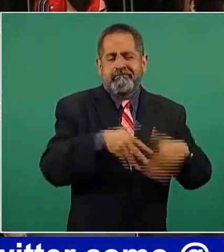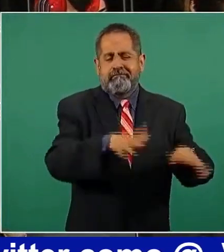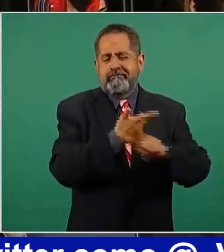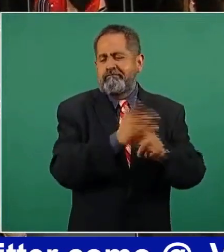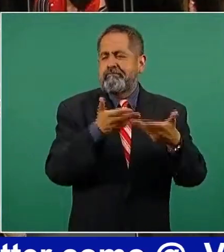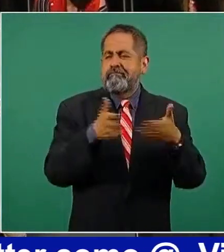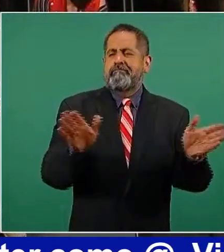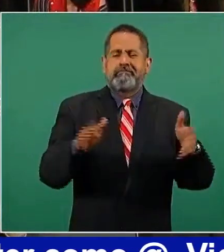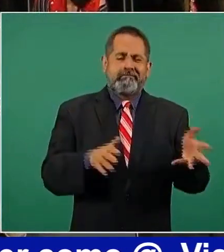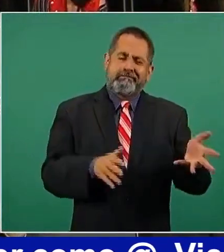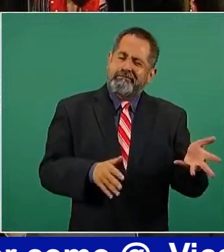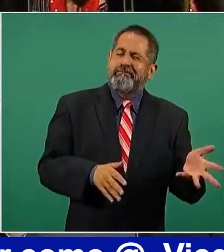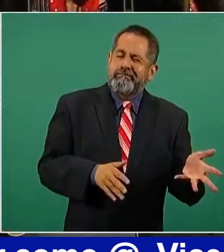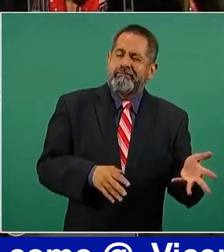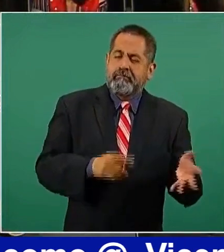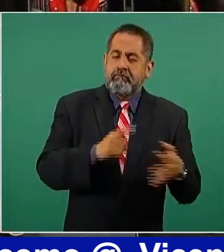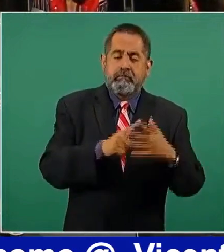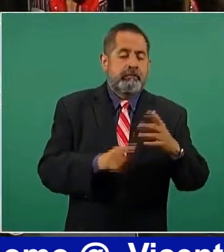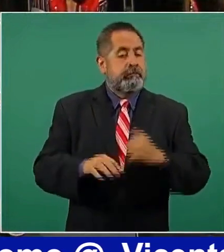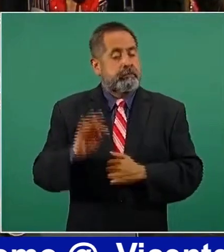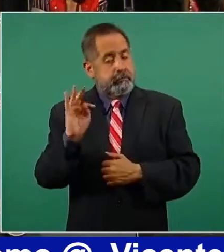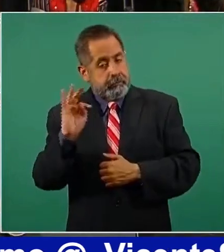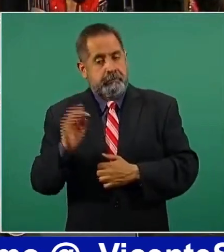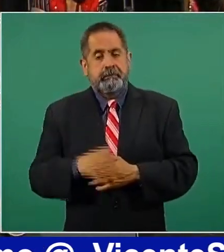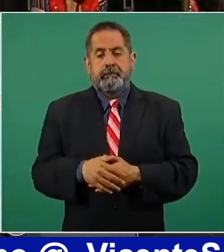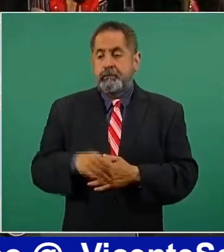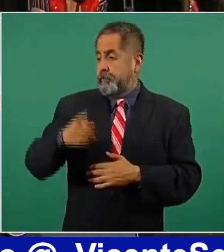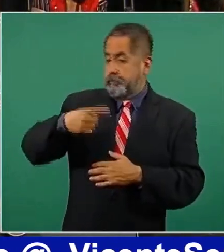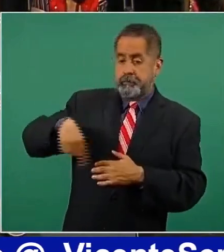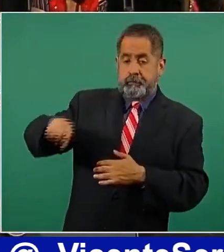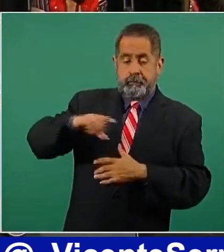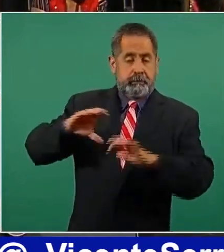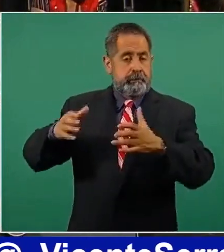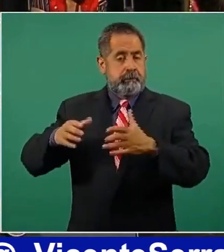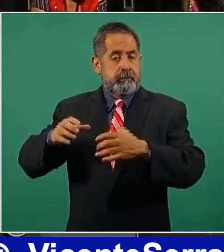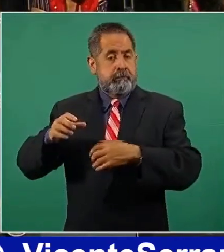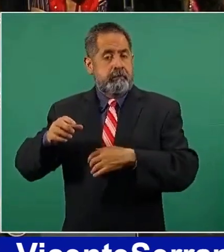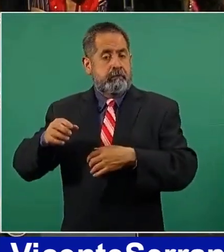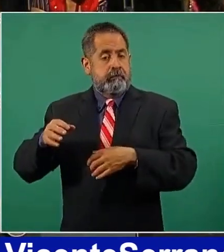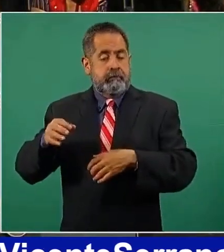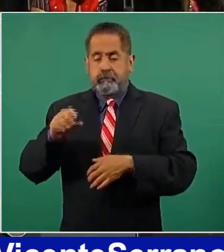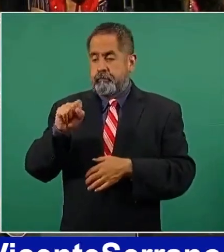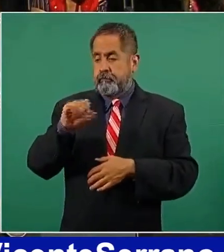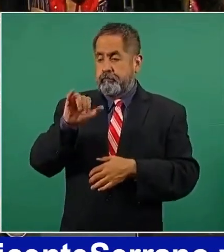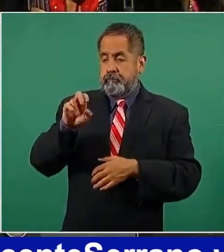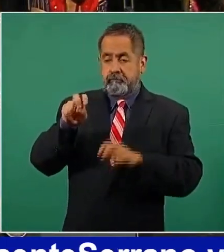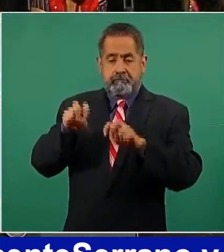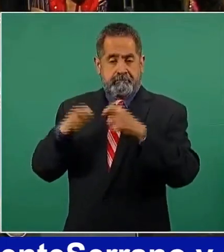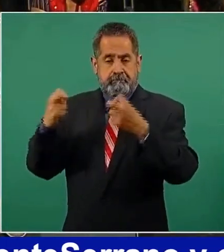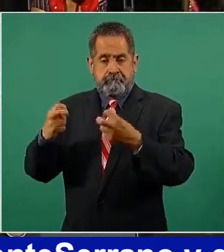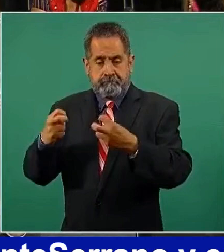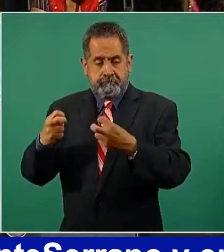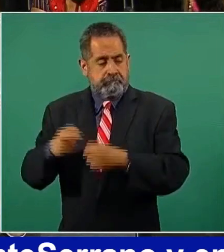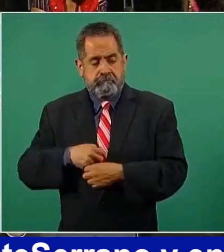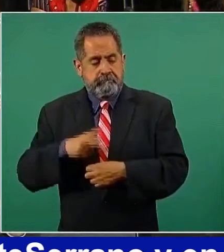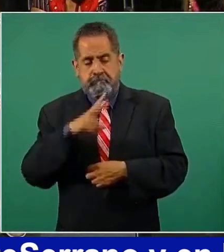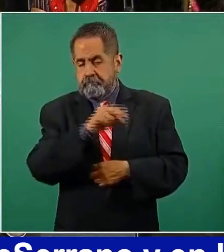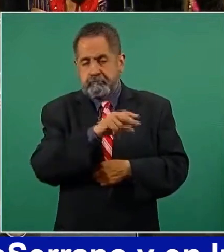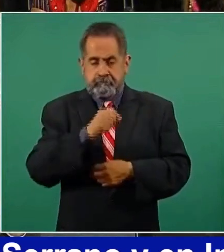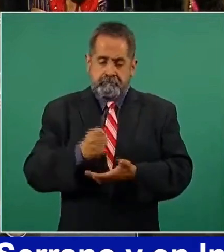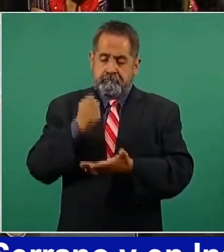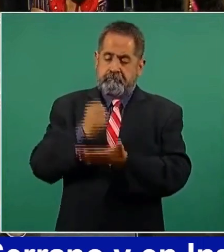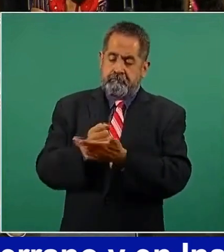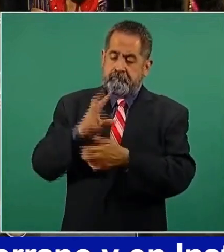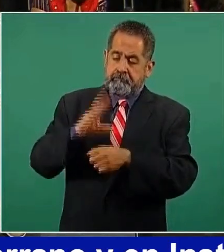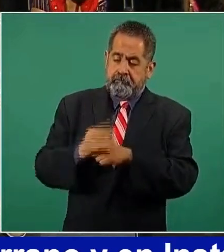nada. Presidente, en caso de que los integrantes de la Corte no avalen 2 años más